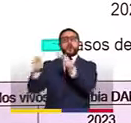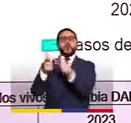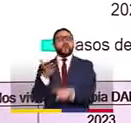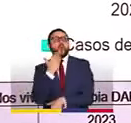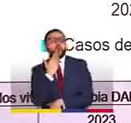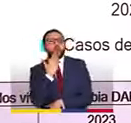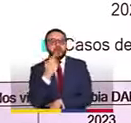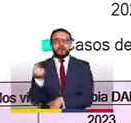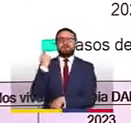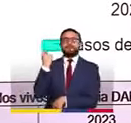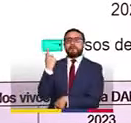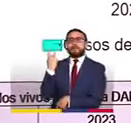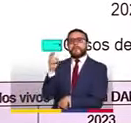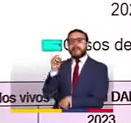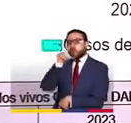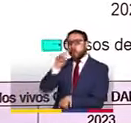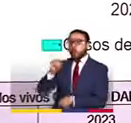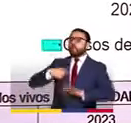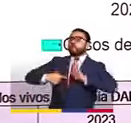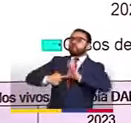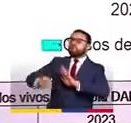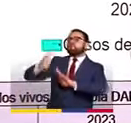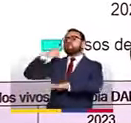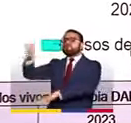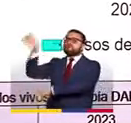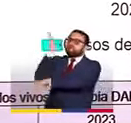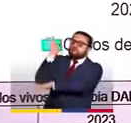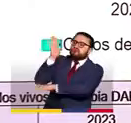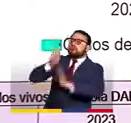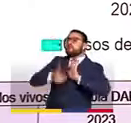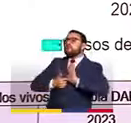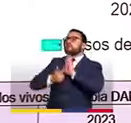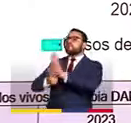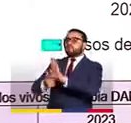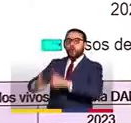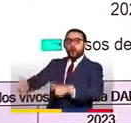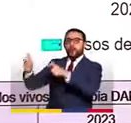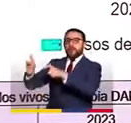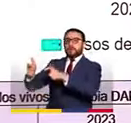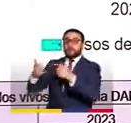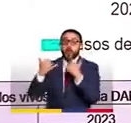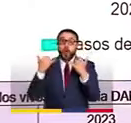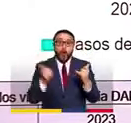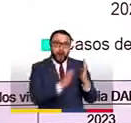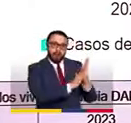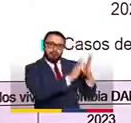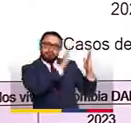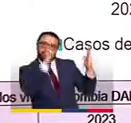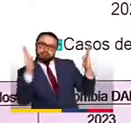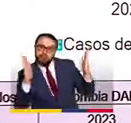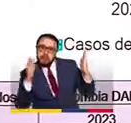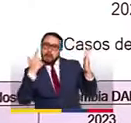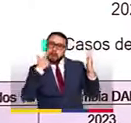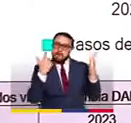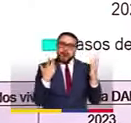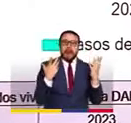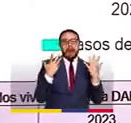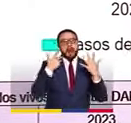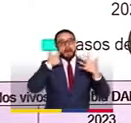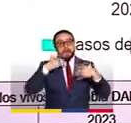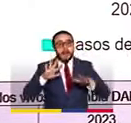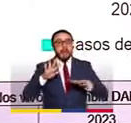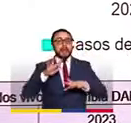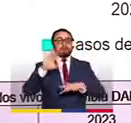julio. Ahora ha avanzado un tiempo y podemos mirar si se nos está deteriorando la